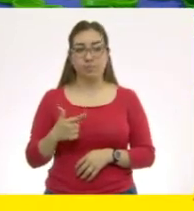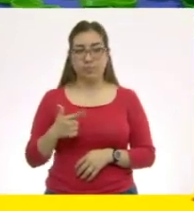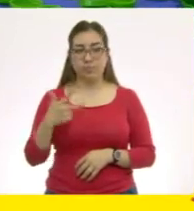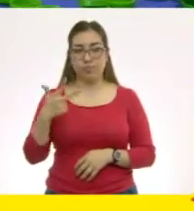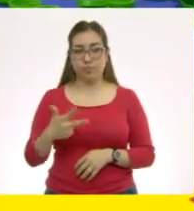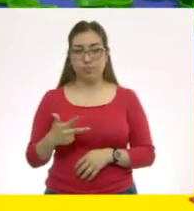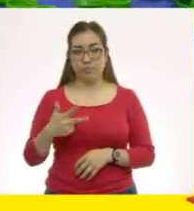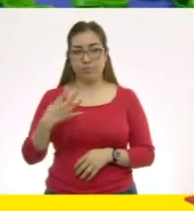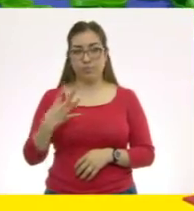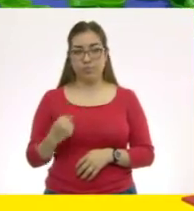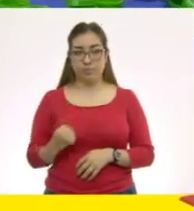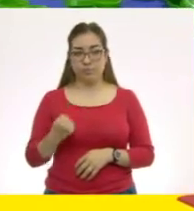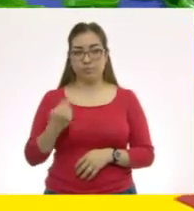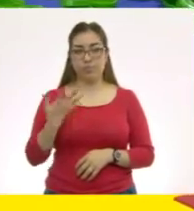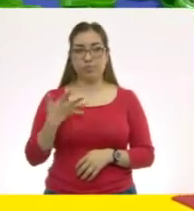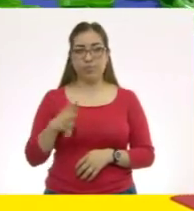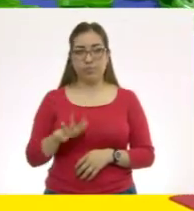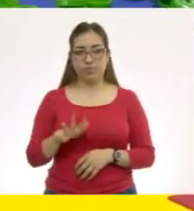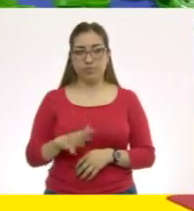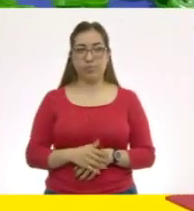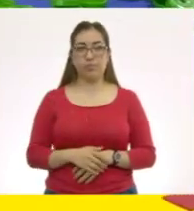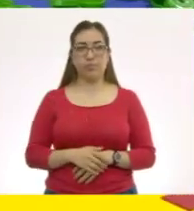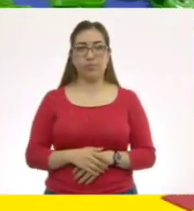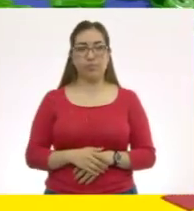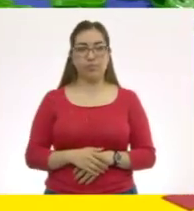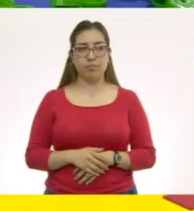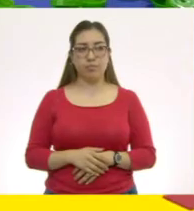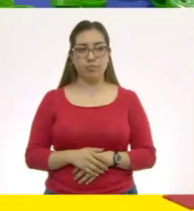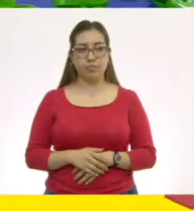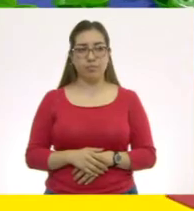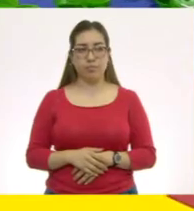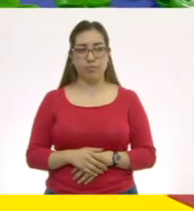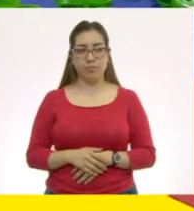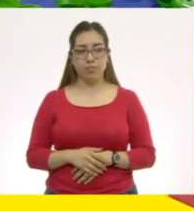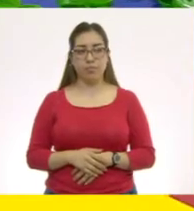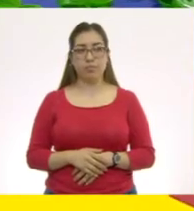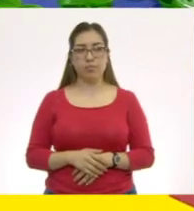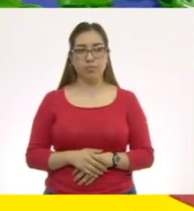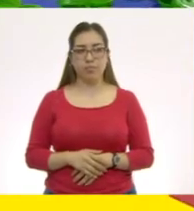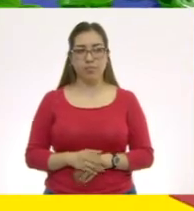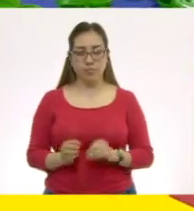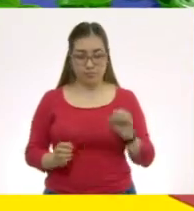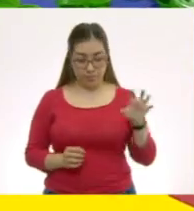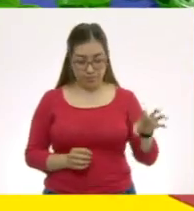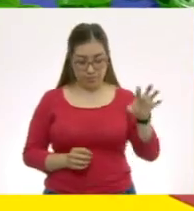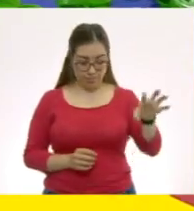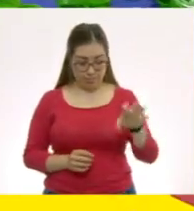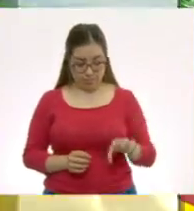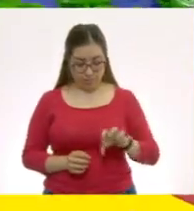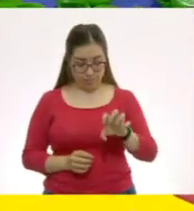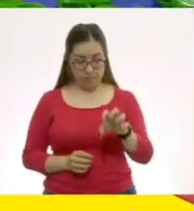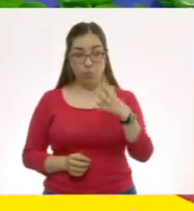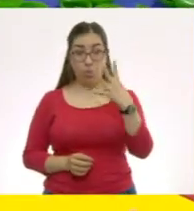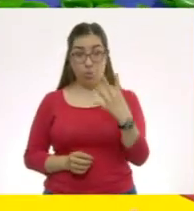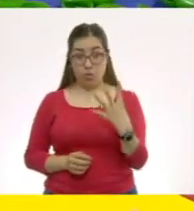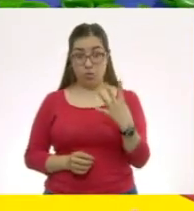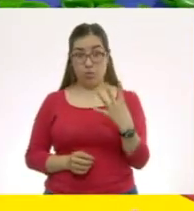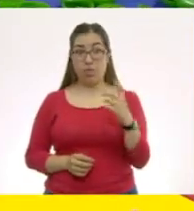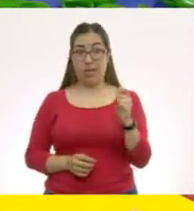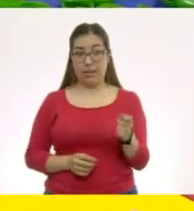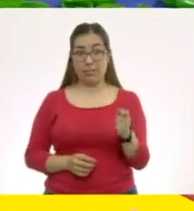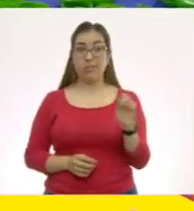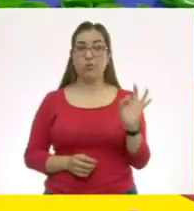6, 7, 8, 9, 10. Y vamos 4, ¿cierto? Muy bien. Ahí